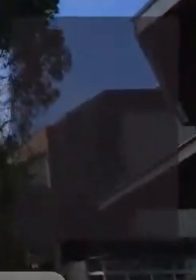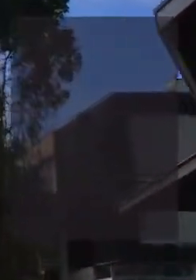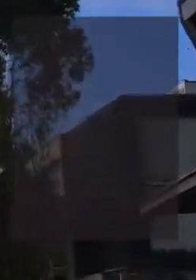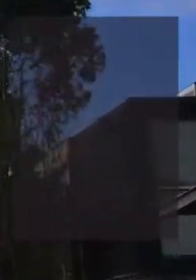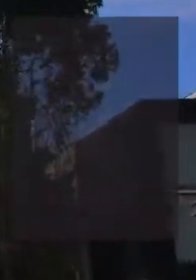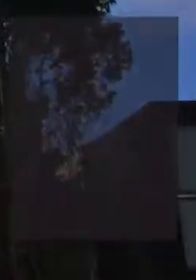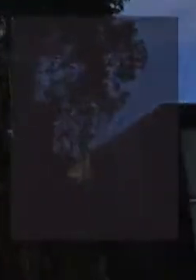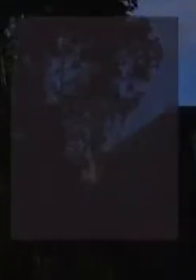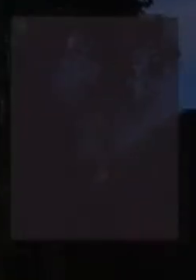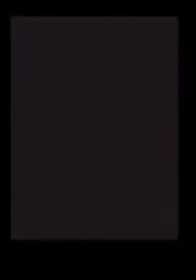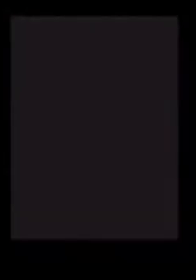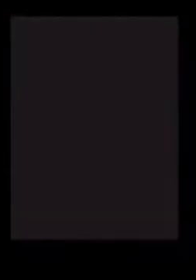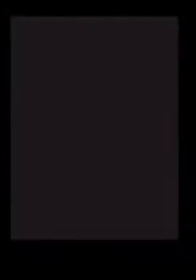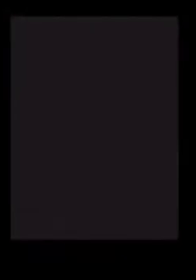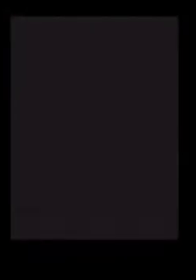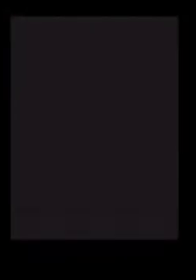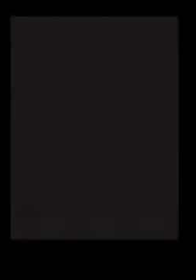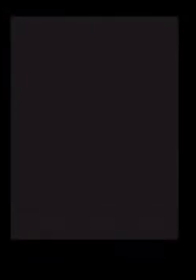elección.